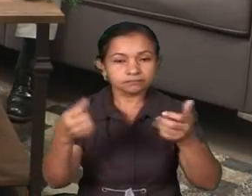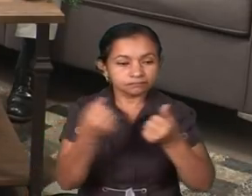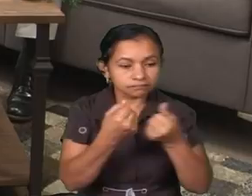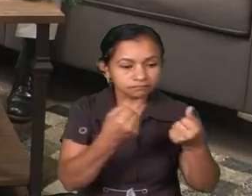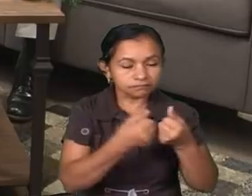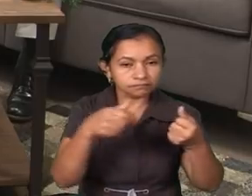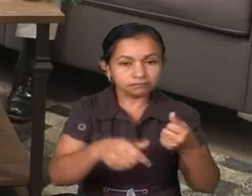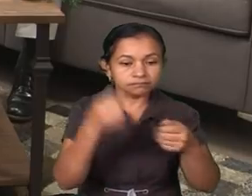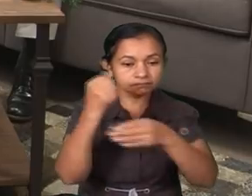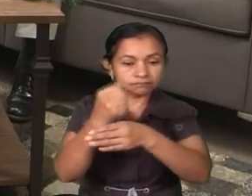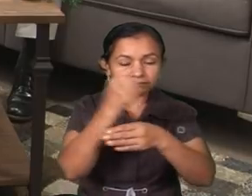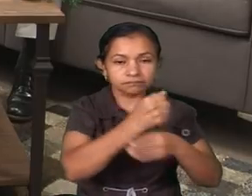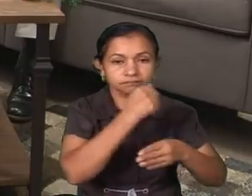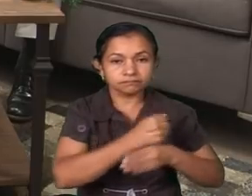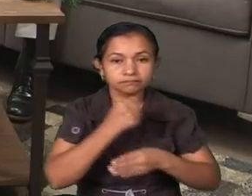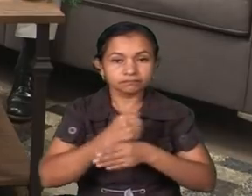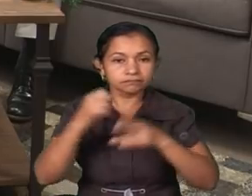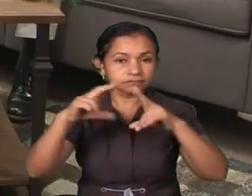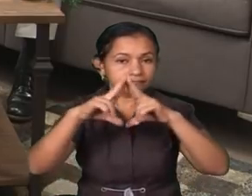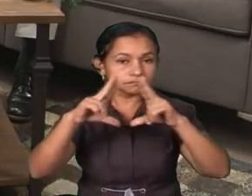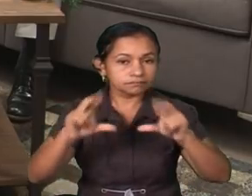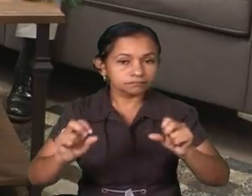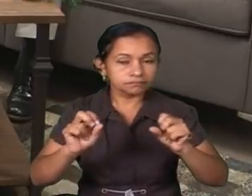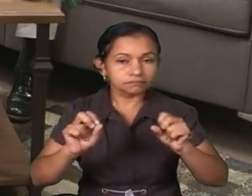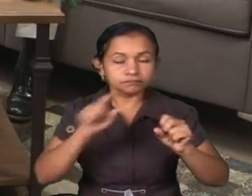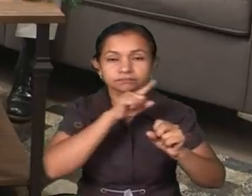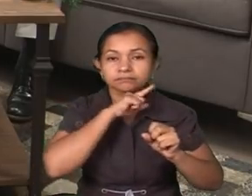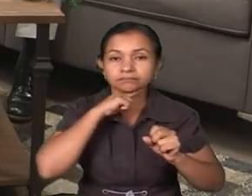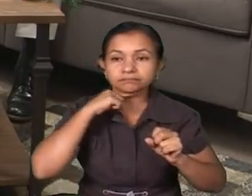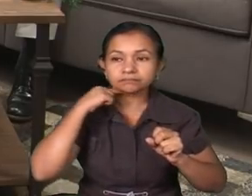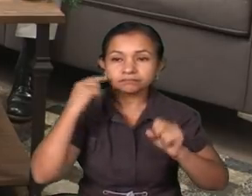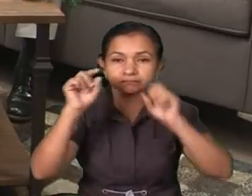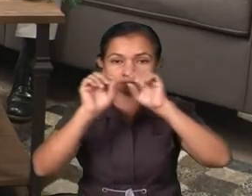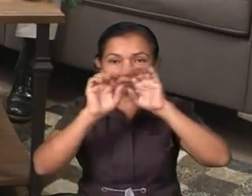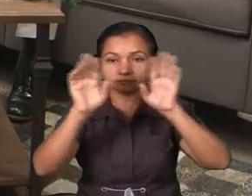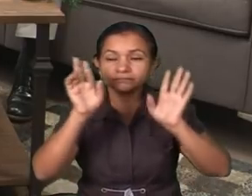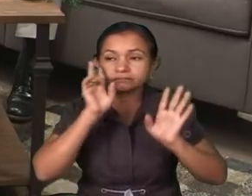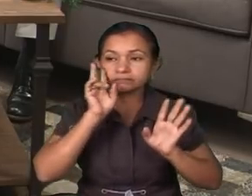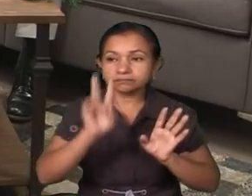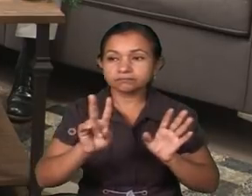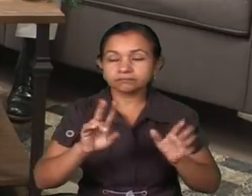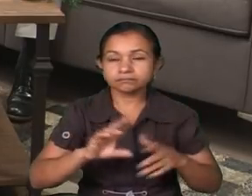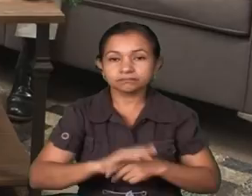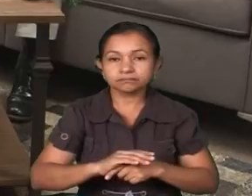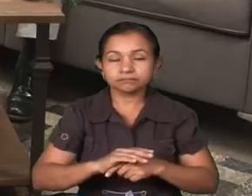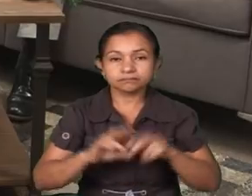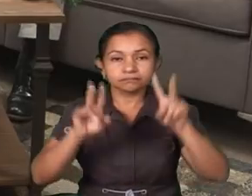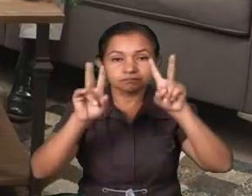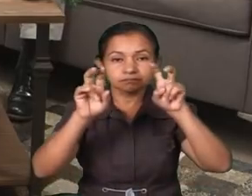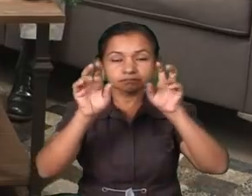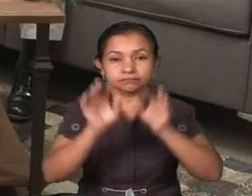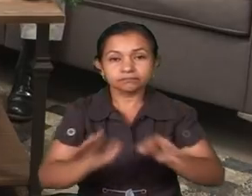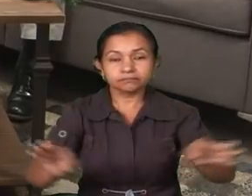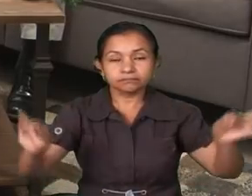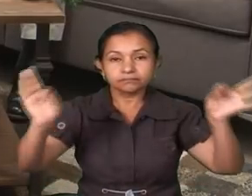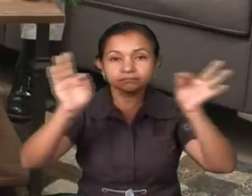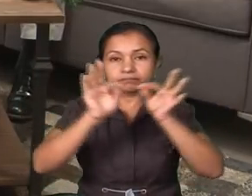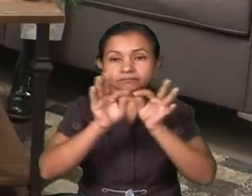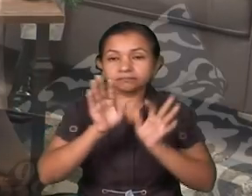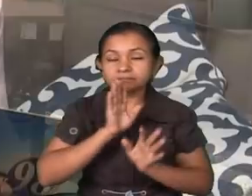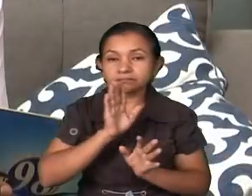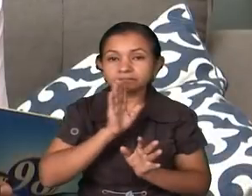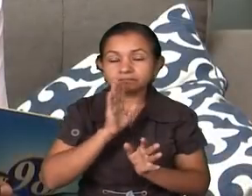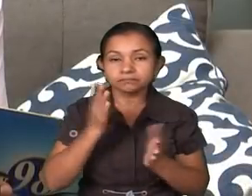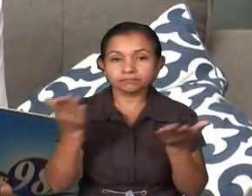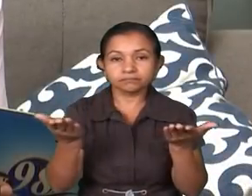matando. Pero la verdad brilla. Exacto, la verdad brilla. Comandante, hay un aspecto muy importante referido a